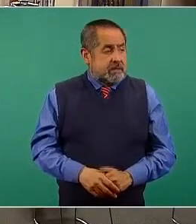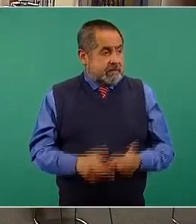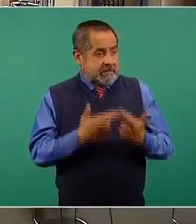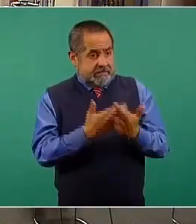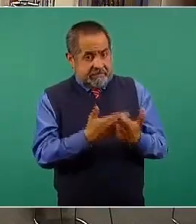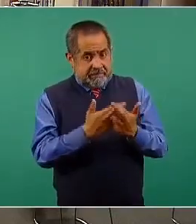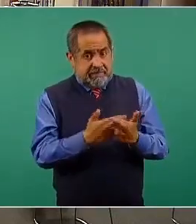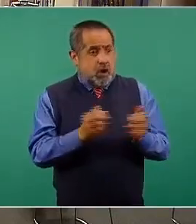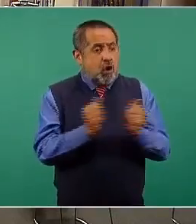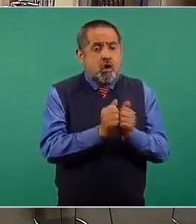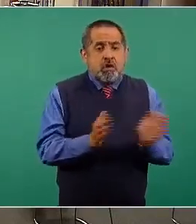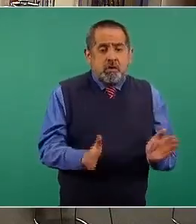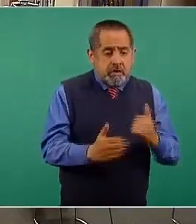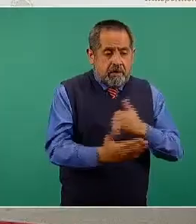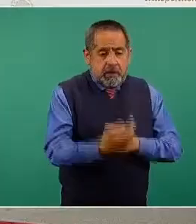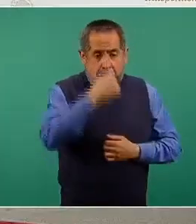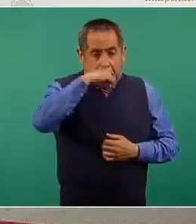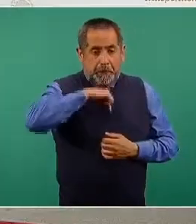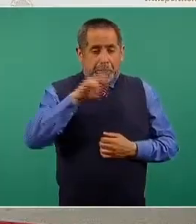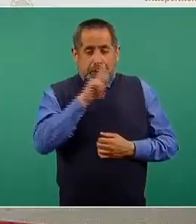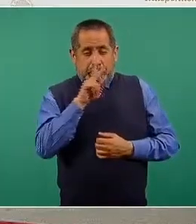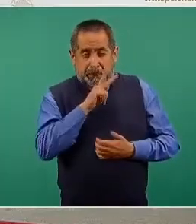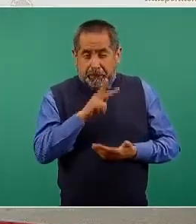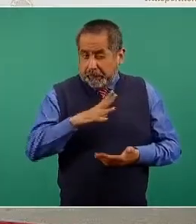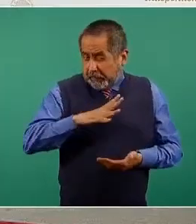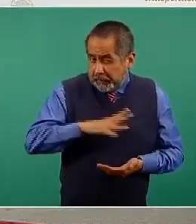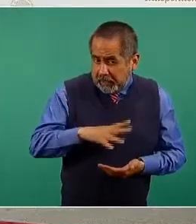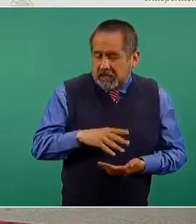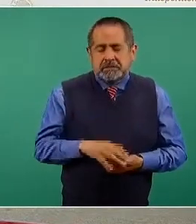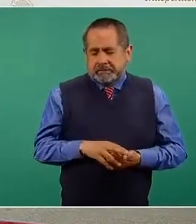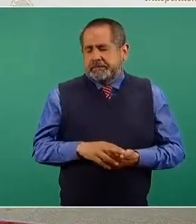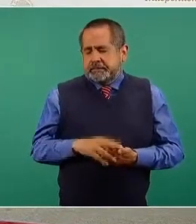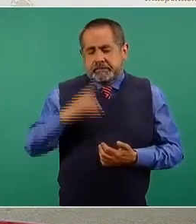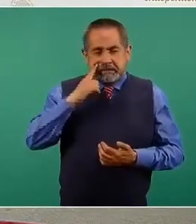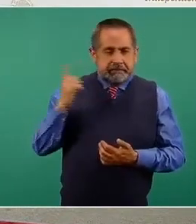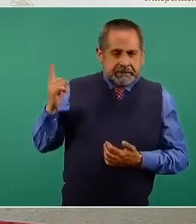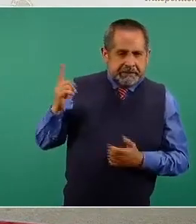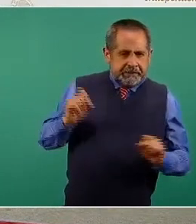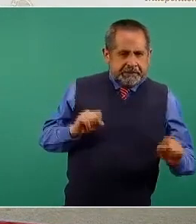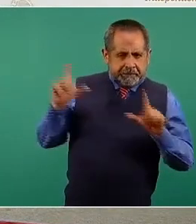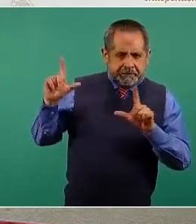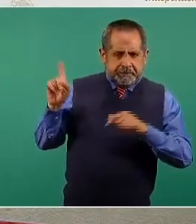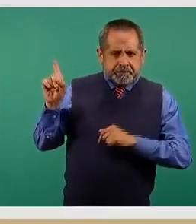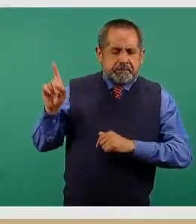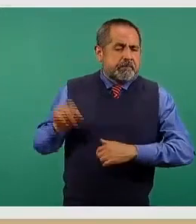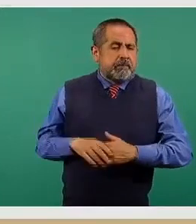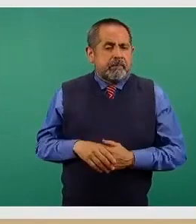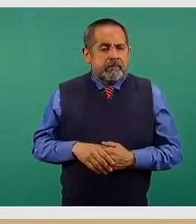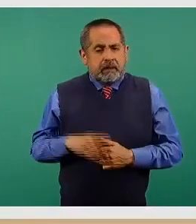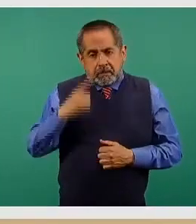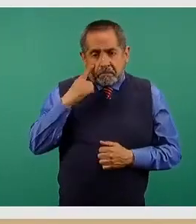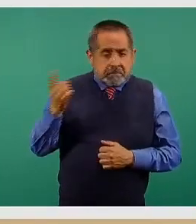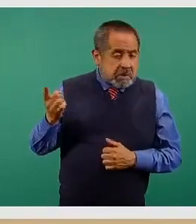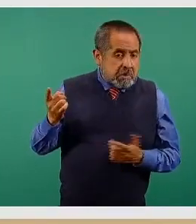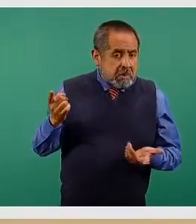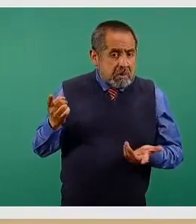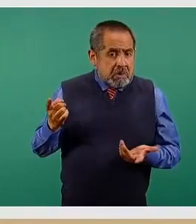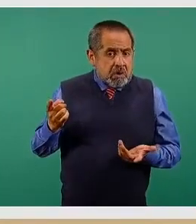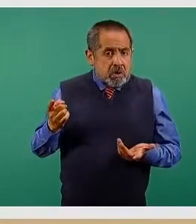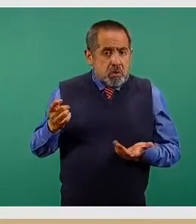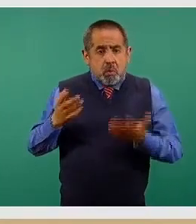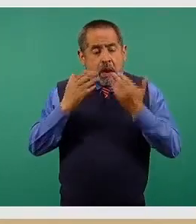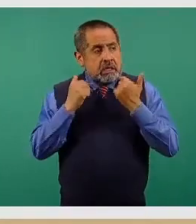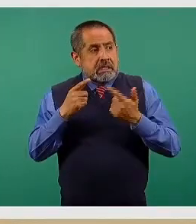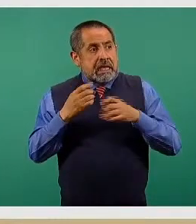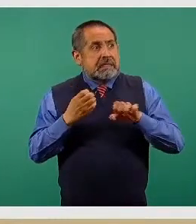Disponibilidad de camas con ventilador. En esta diapositiva nosotros podemos observar que no tenemos